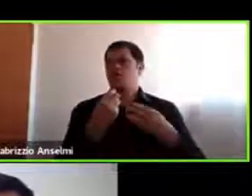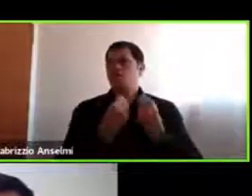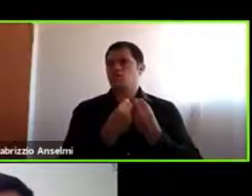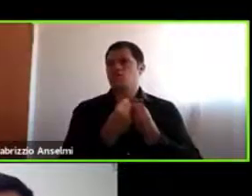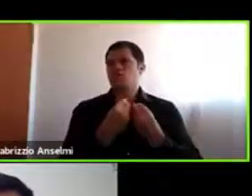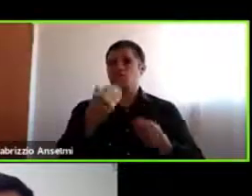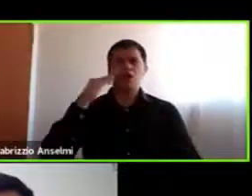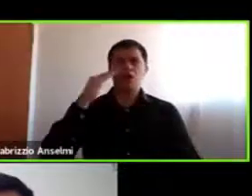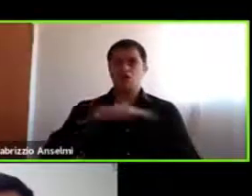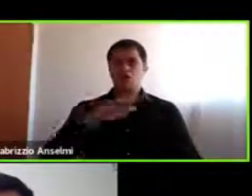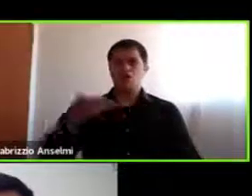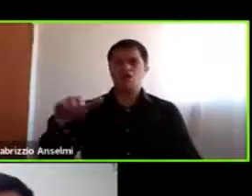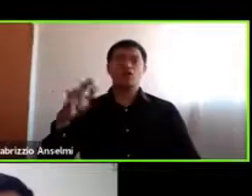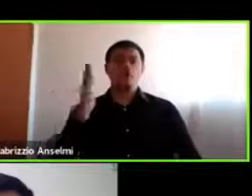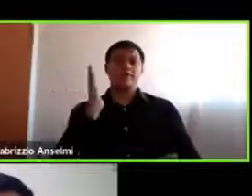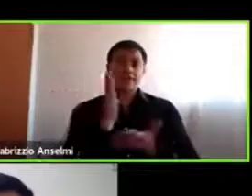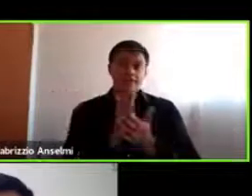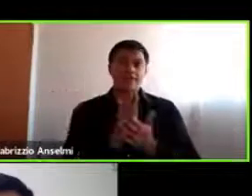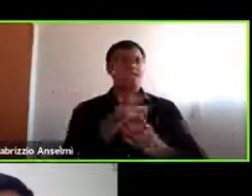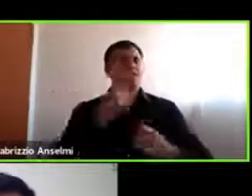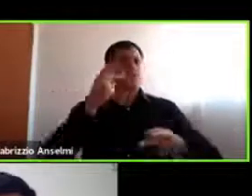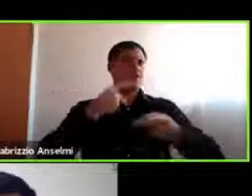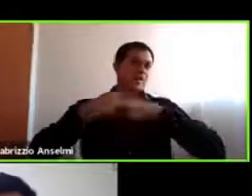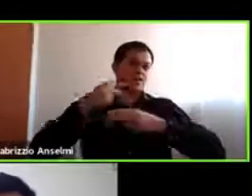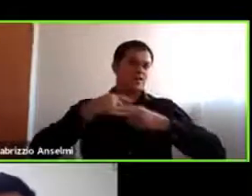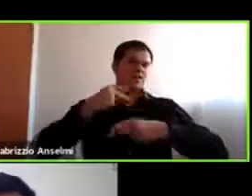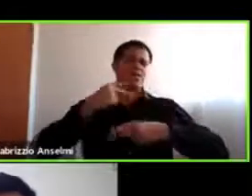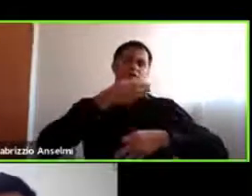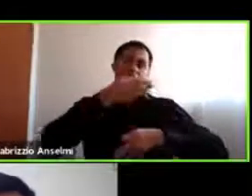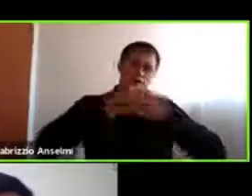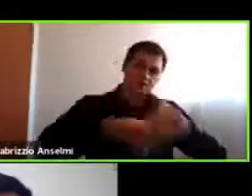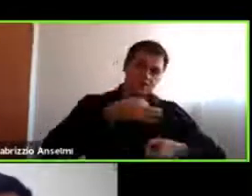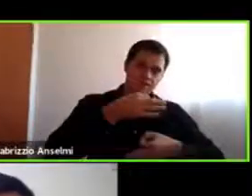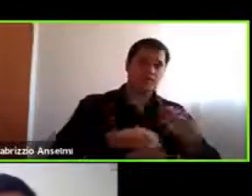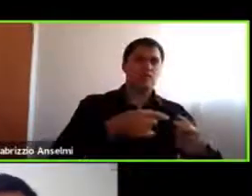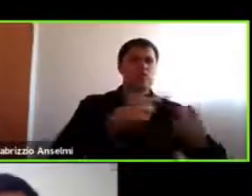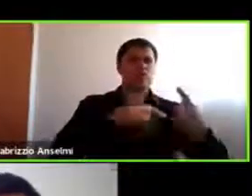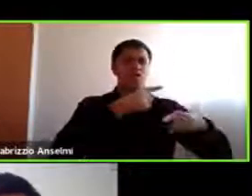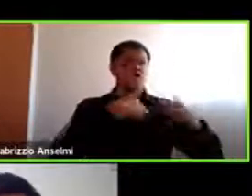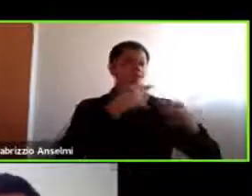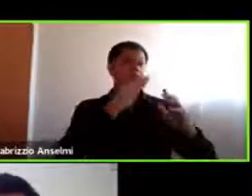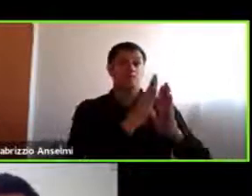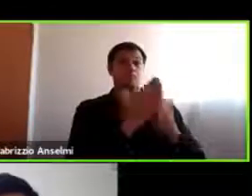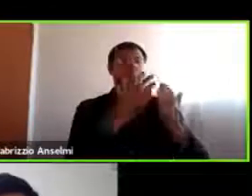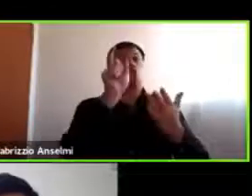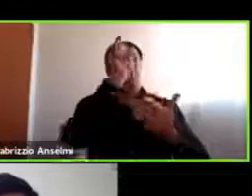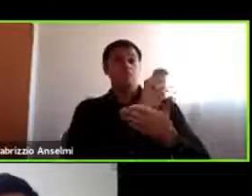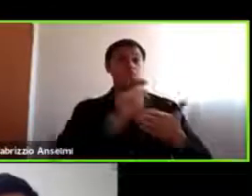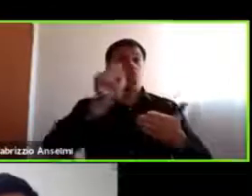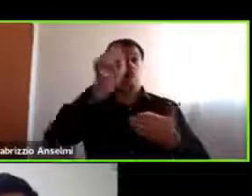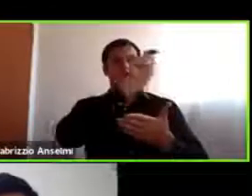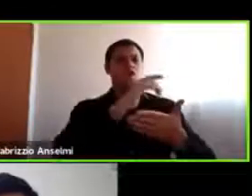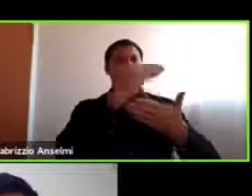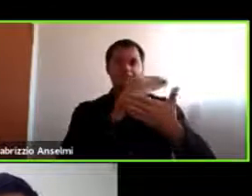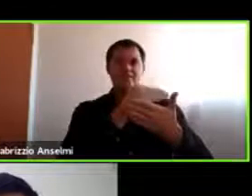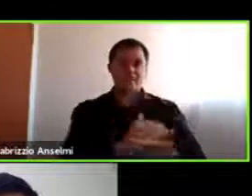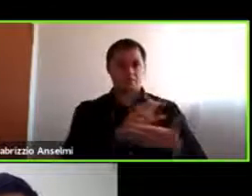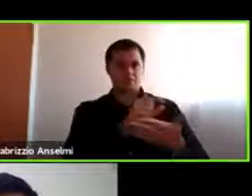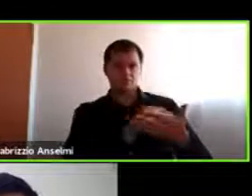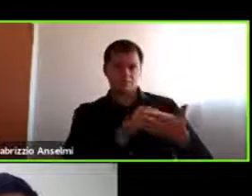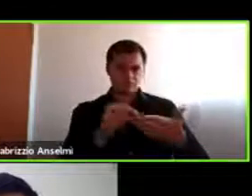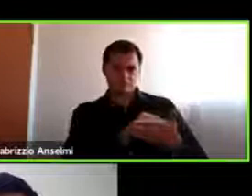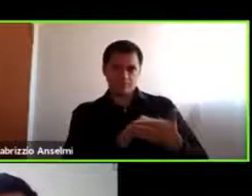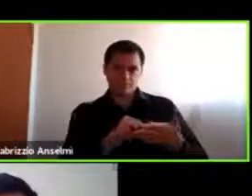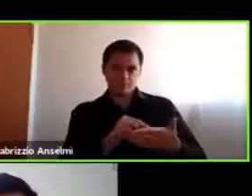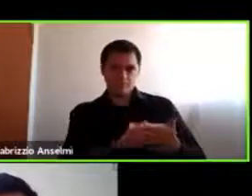que construirles una narrativa una historia de que esas cosas negritas que están ahí debajo del dibujo están llenas de significado uno